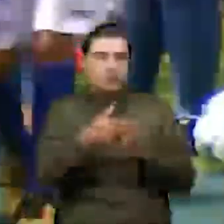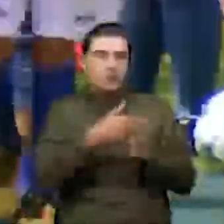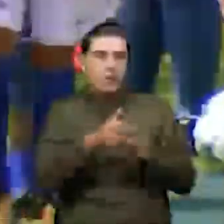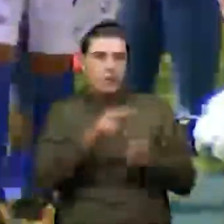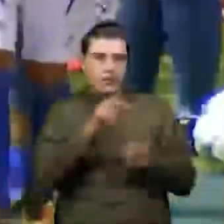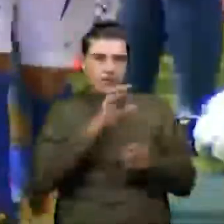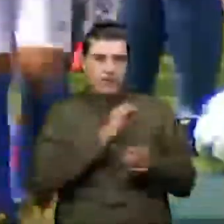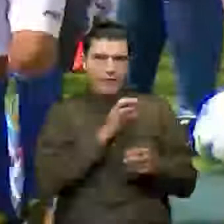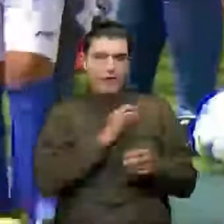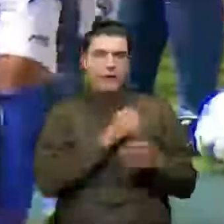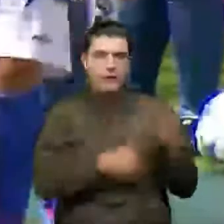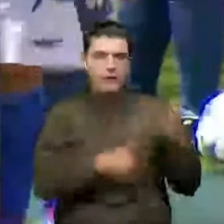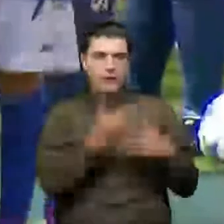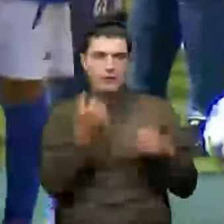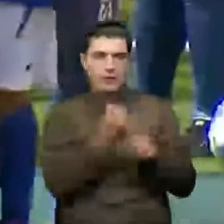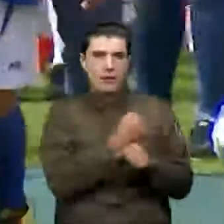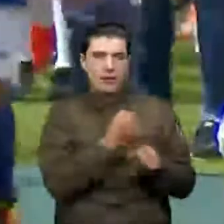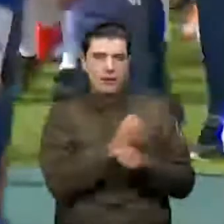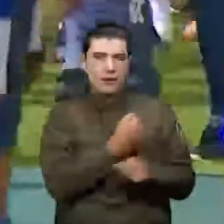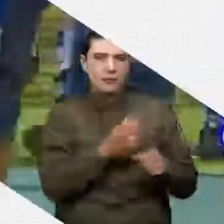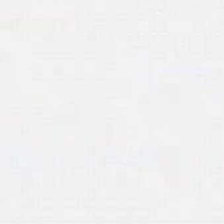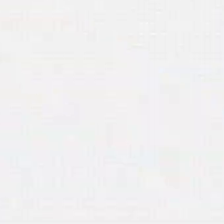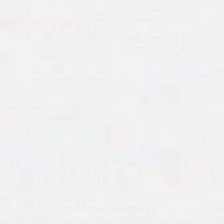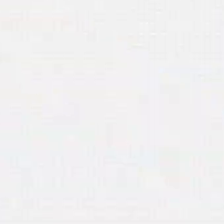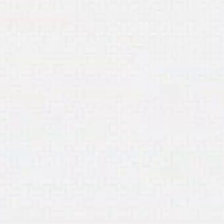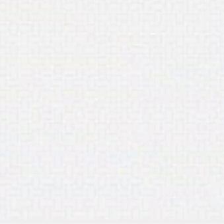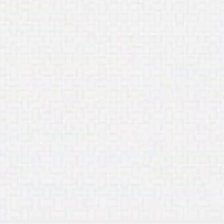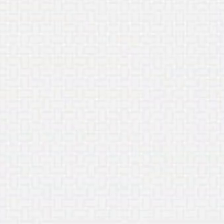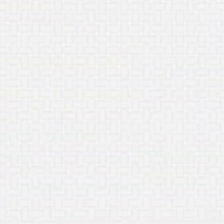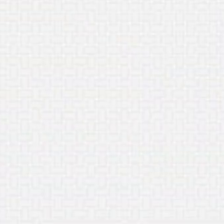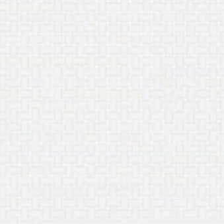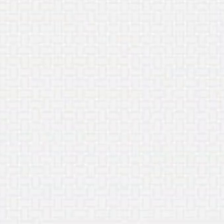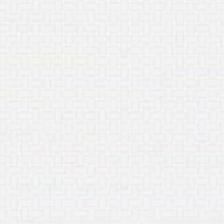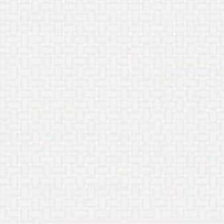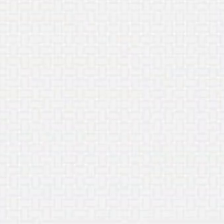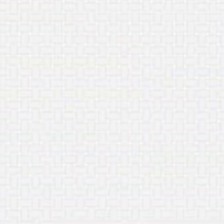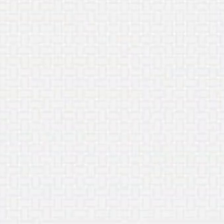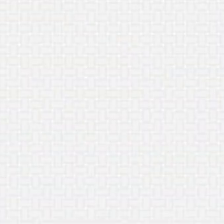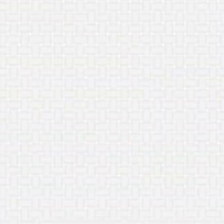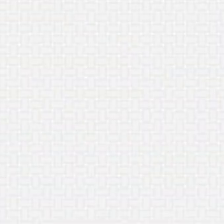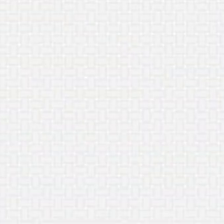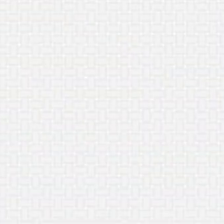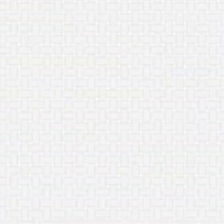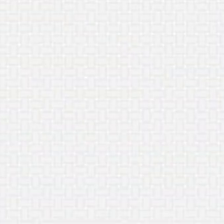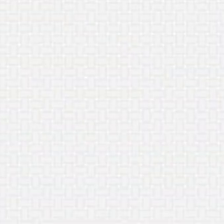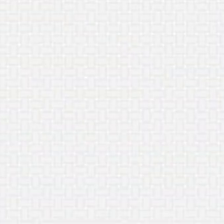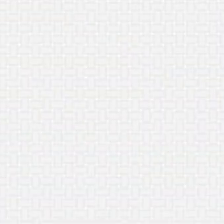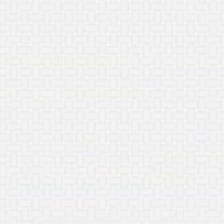13 categorías y varias canchas del área metropolitana de la ciudad. Canaltro.com.